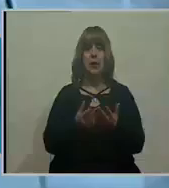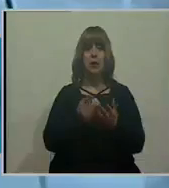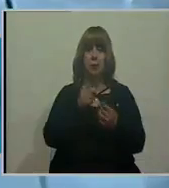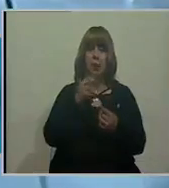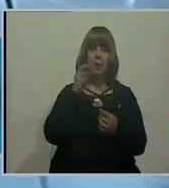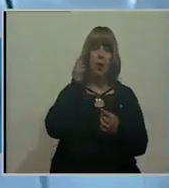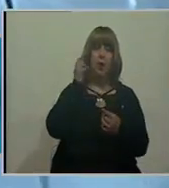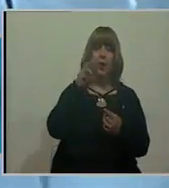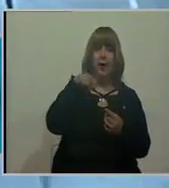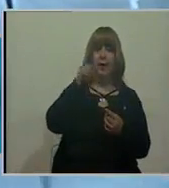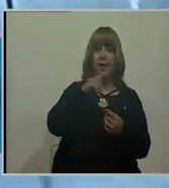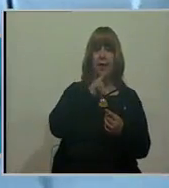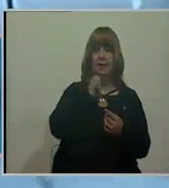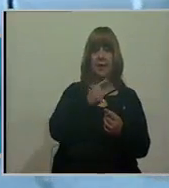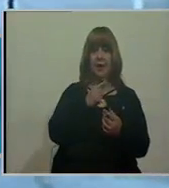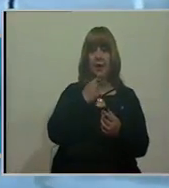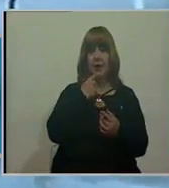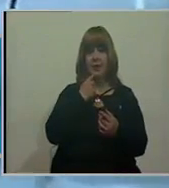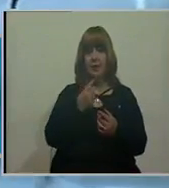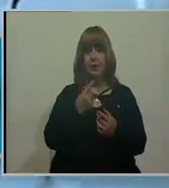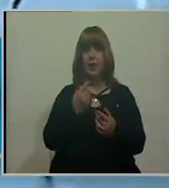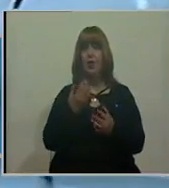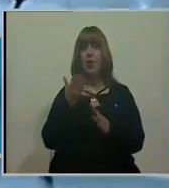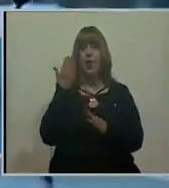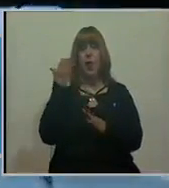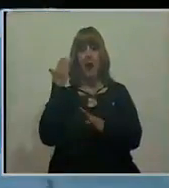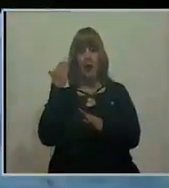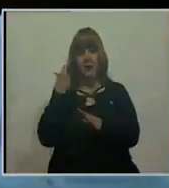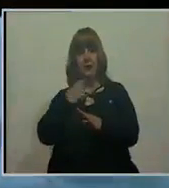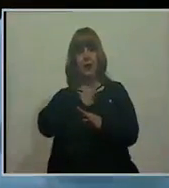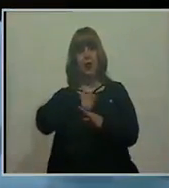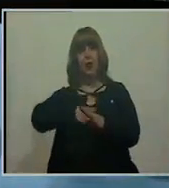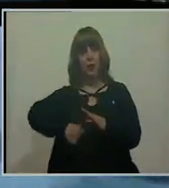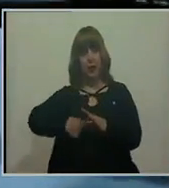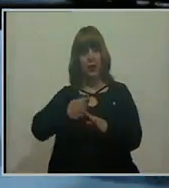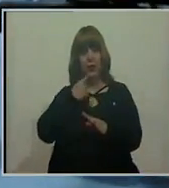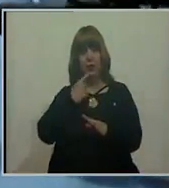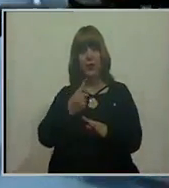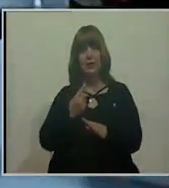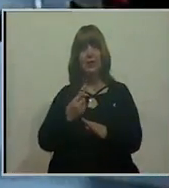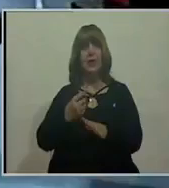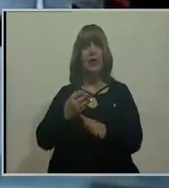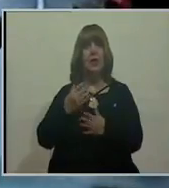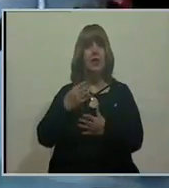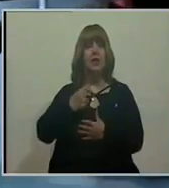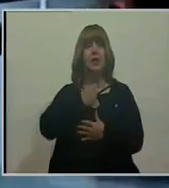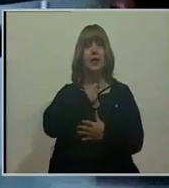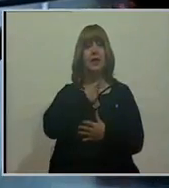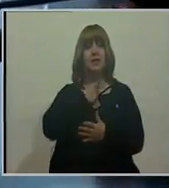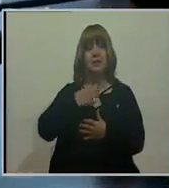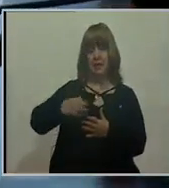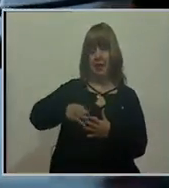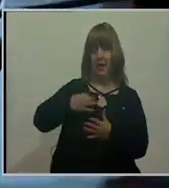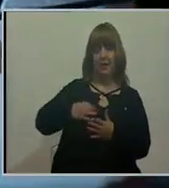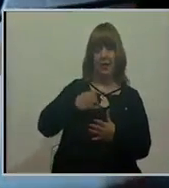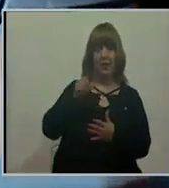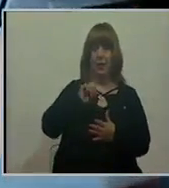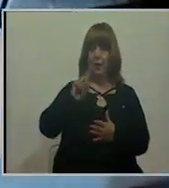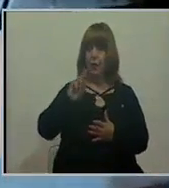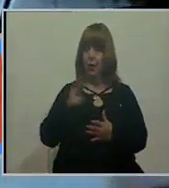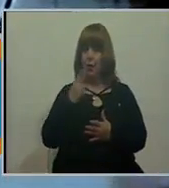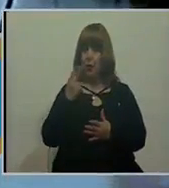ahora aborto para que vayan a matar a sus hijos. El Estado tiene que garantizar la vida, no la muerte, dice ella.